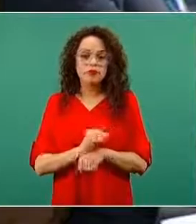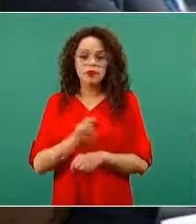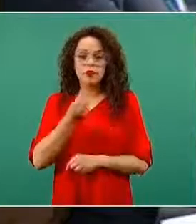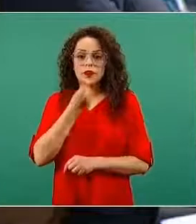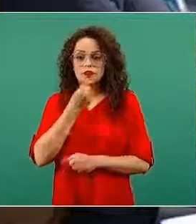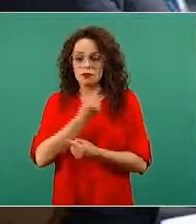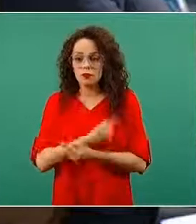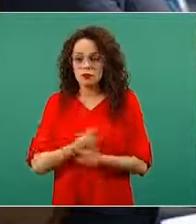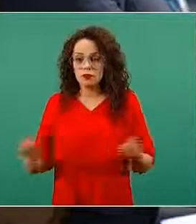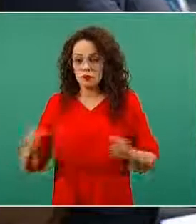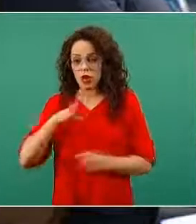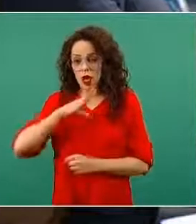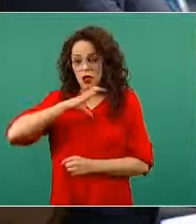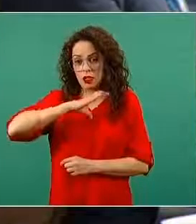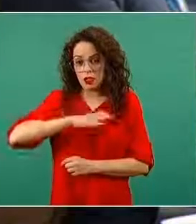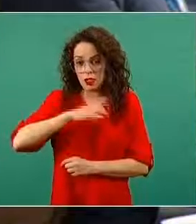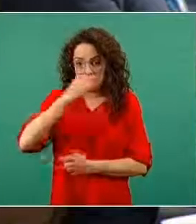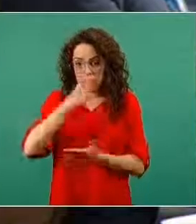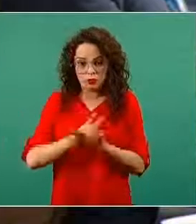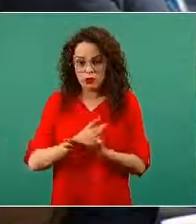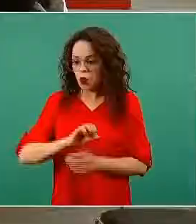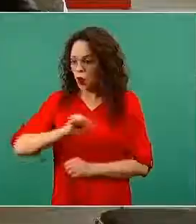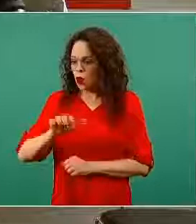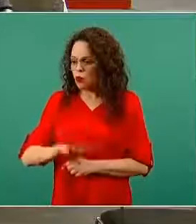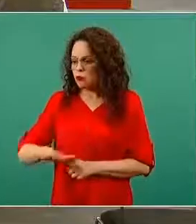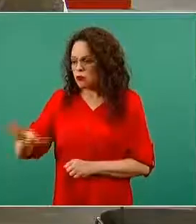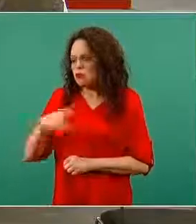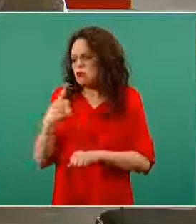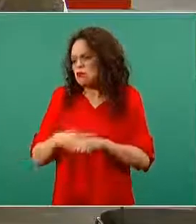esa población vulnerable? Eso sería.